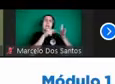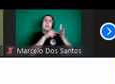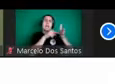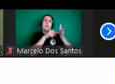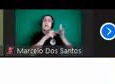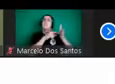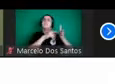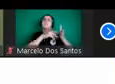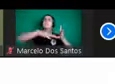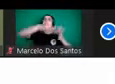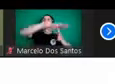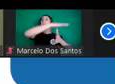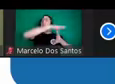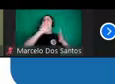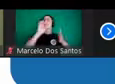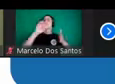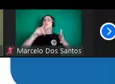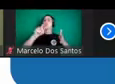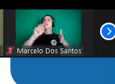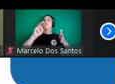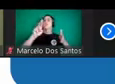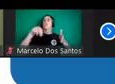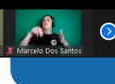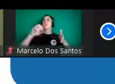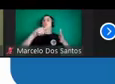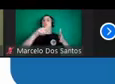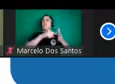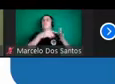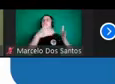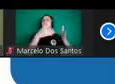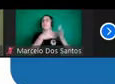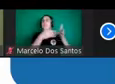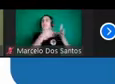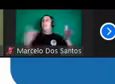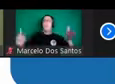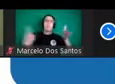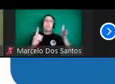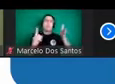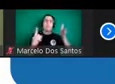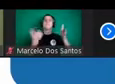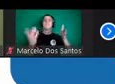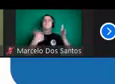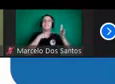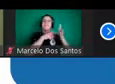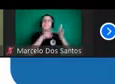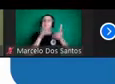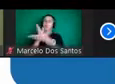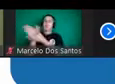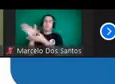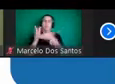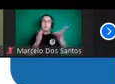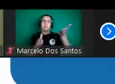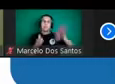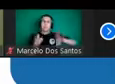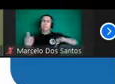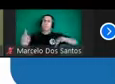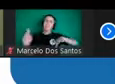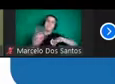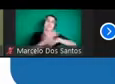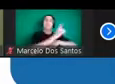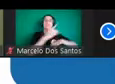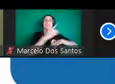poder resolver esa situación. Bueno, también me pidieron que haga como un pequeño